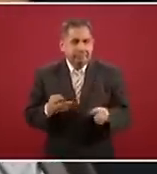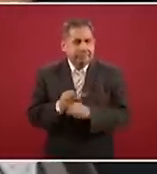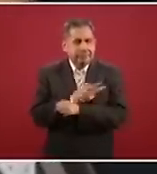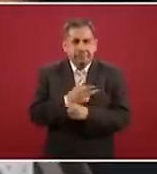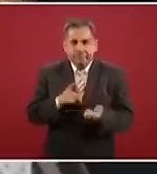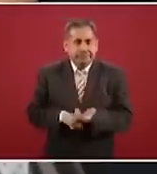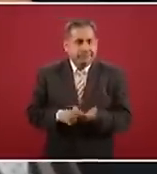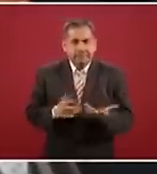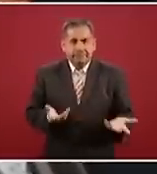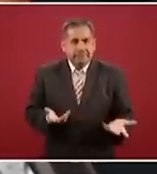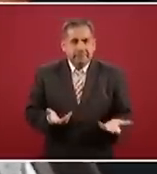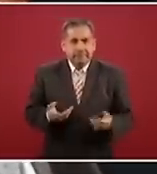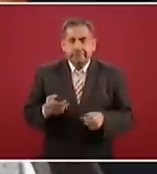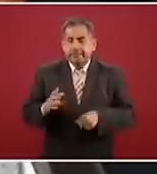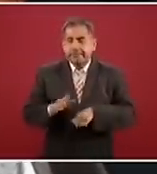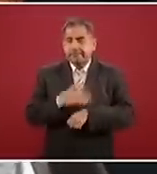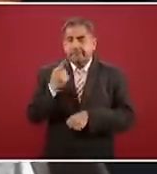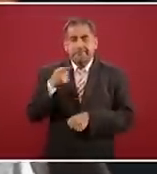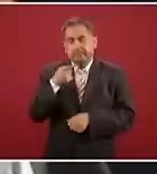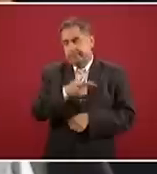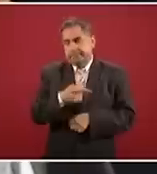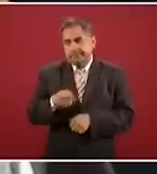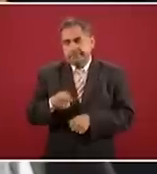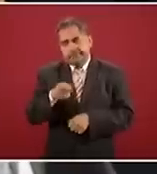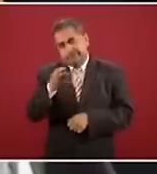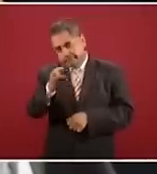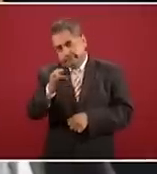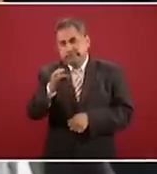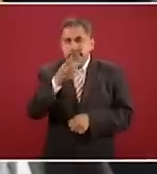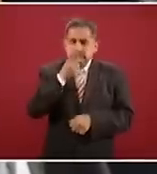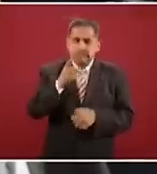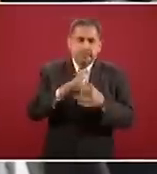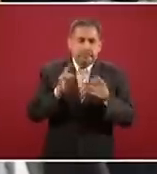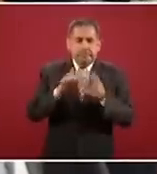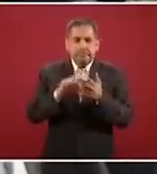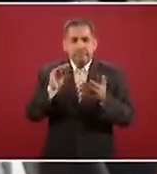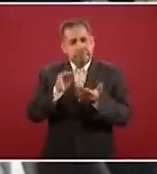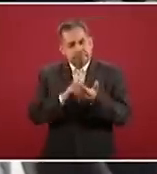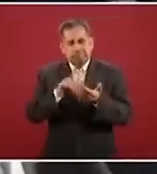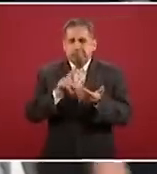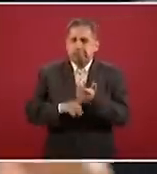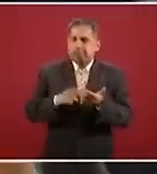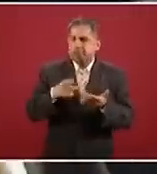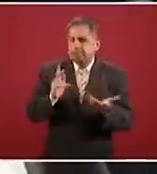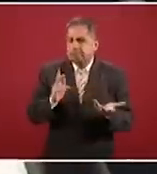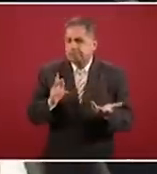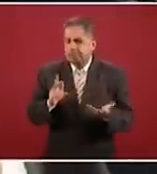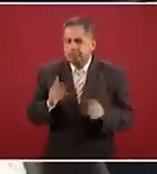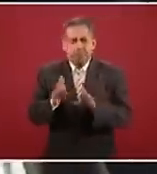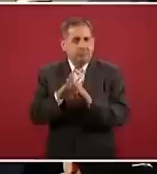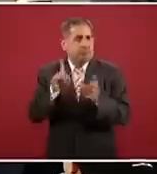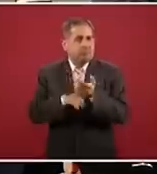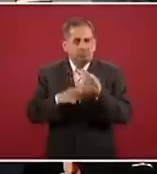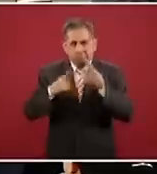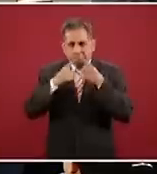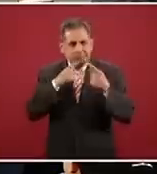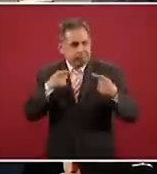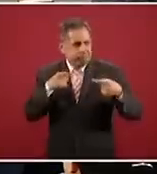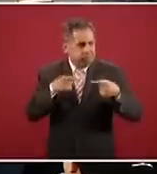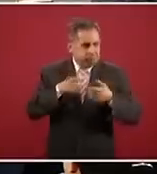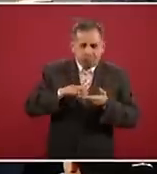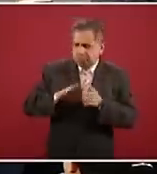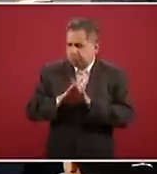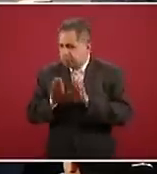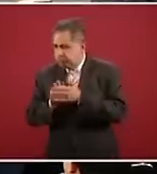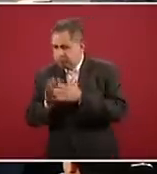en esto? Porque finalmente usted ha dicho que se aplica inteligencia, que se está tratando de combatir por otros